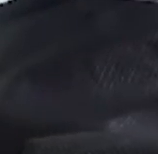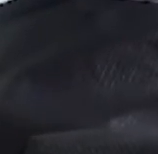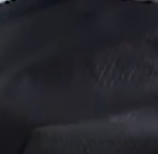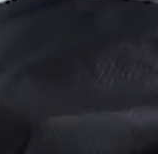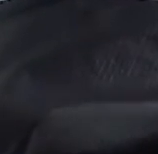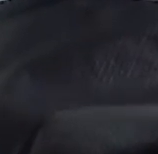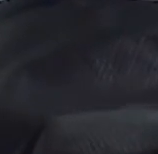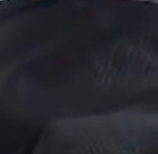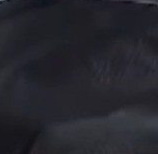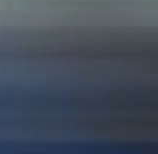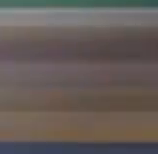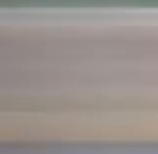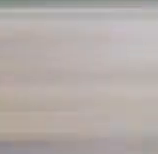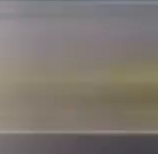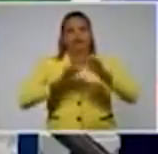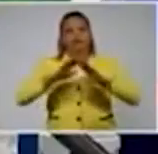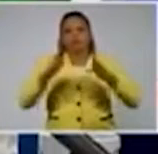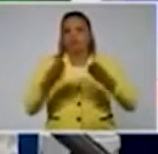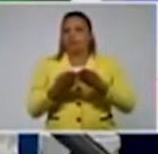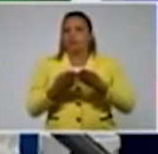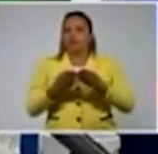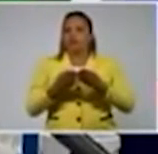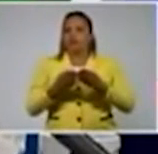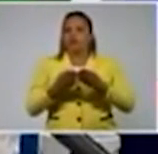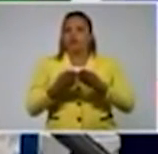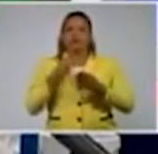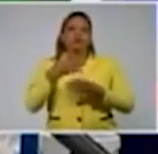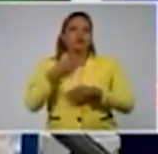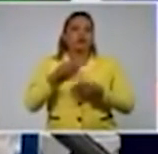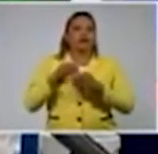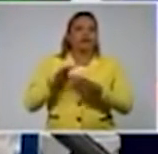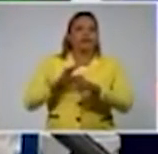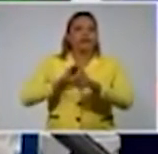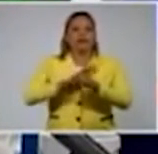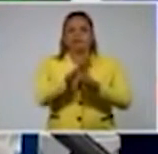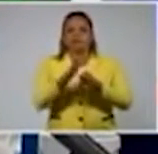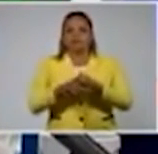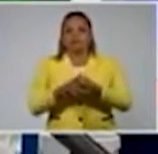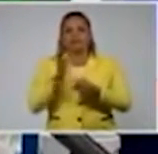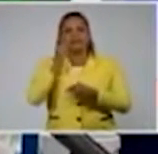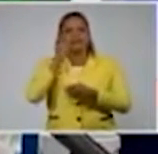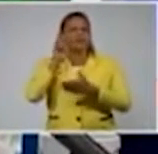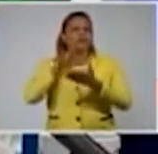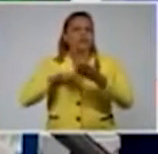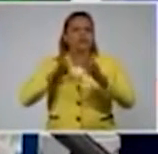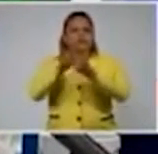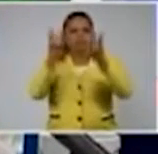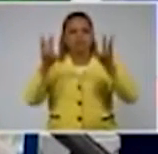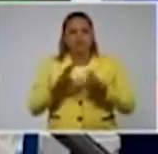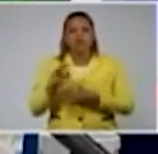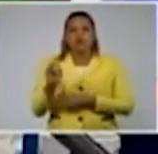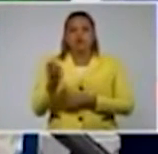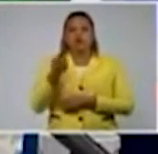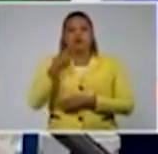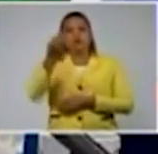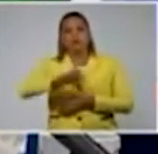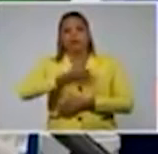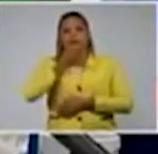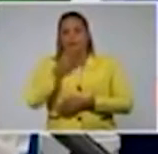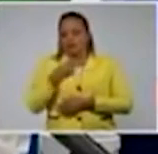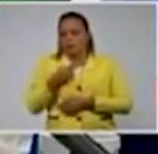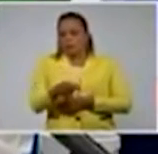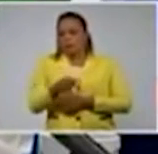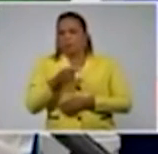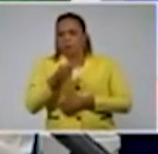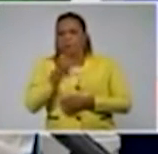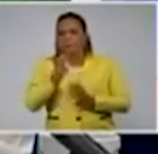su diaria conferencia de prensa. Revisamos varios artículos y uno de ellos, el más reciente de ahora del mes de enero de